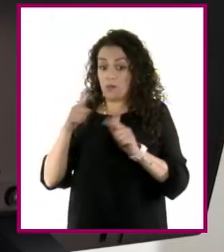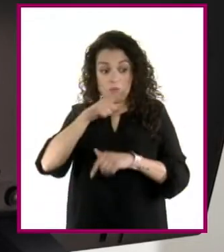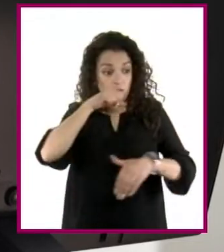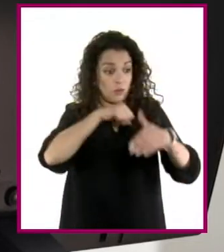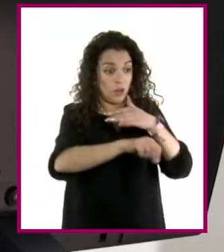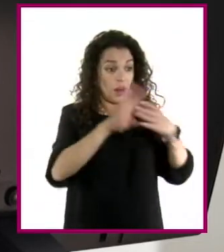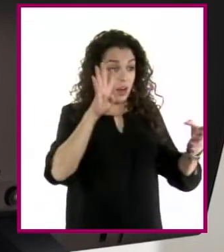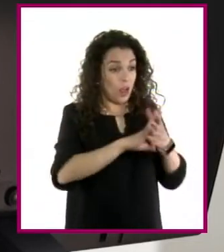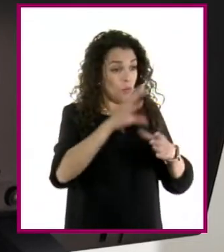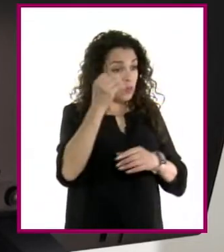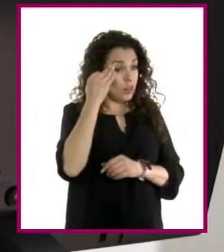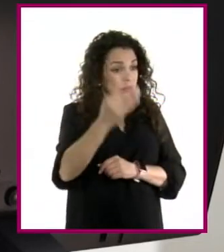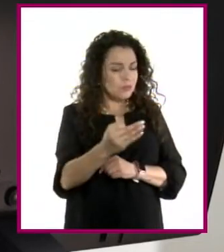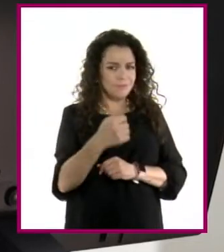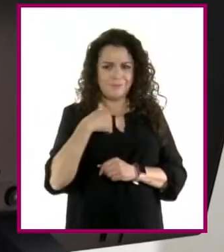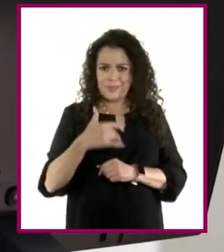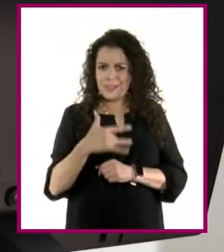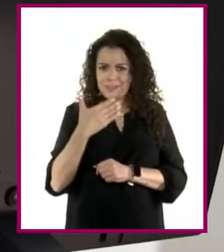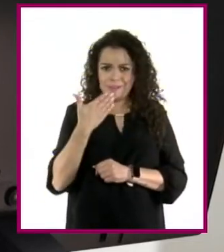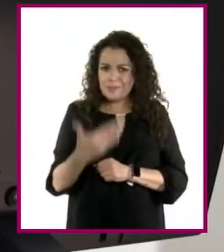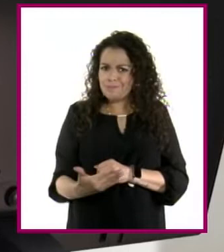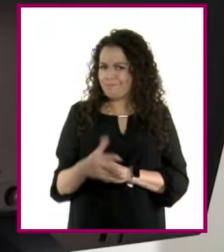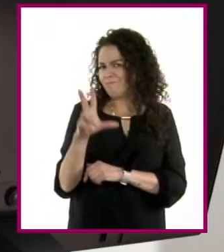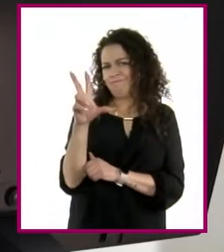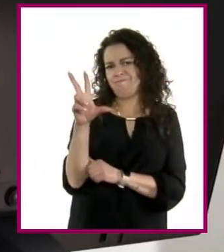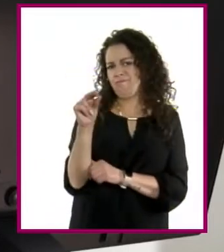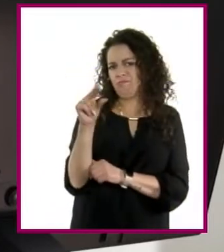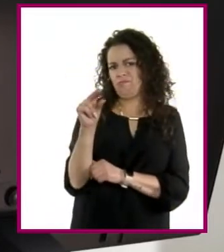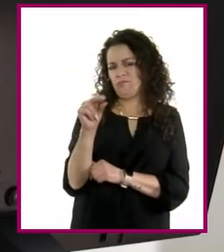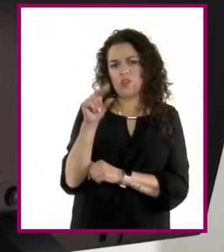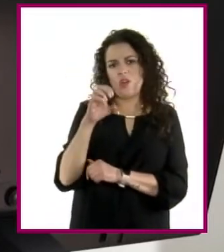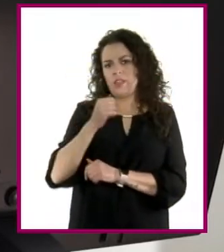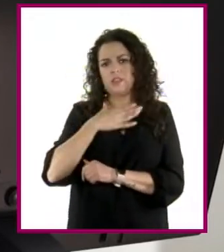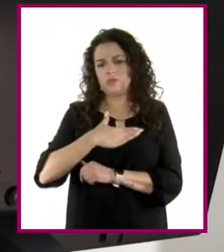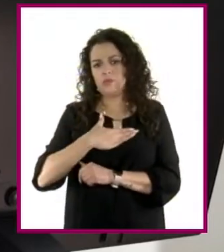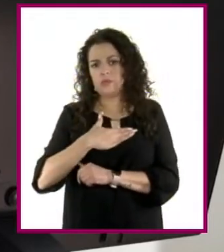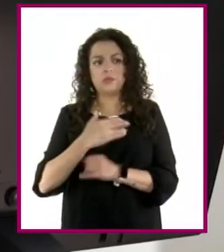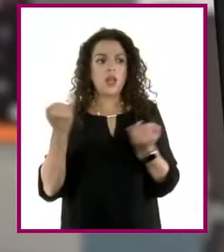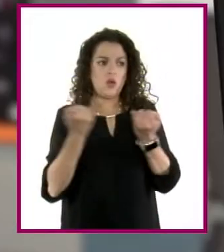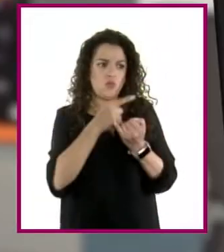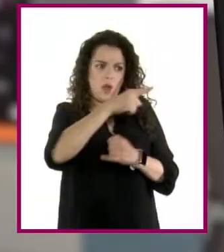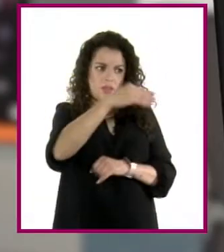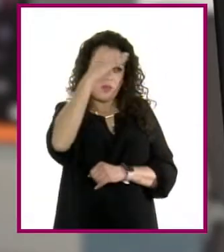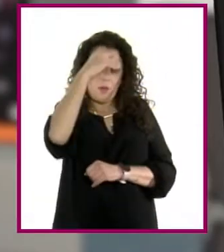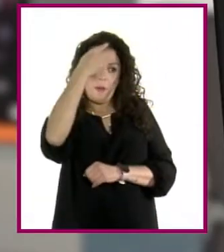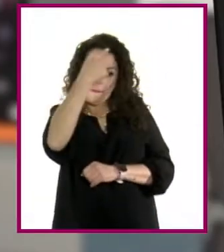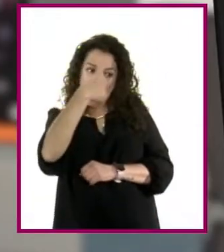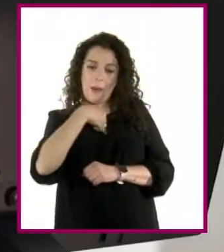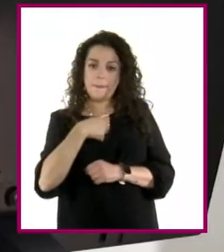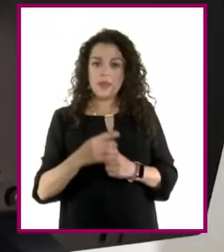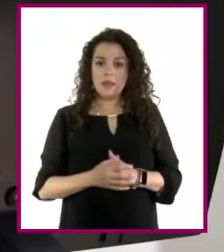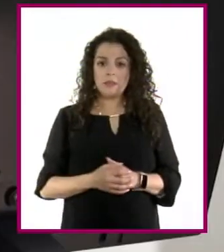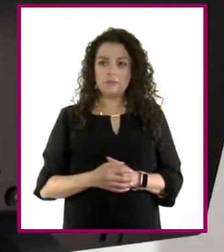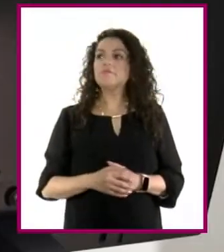por mucho tiempo, no me parece aceptable. Y seguramente tú pensarías igual que yo. Estoy de